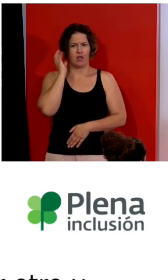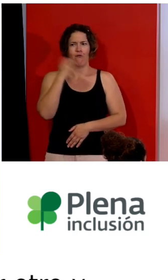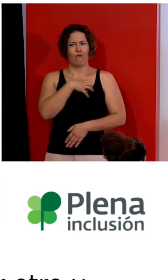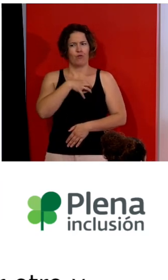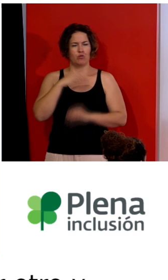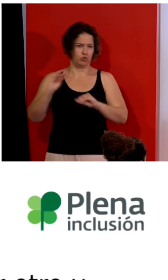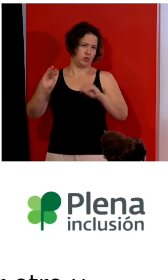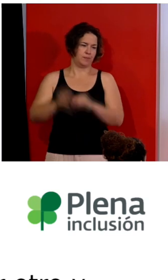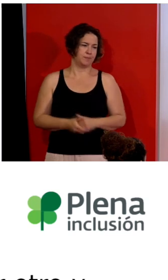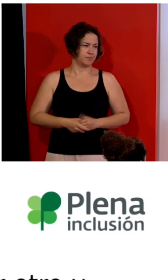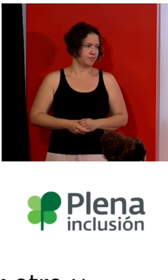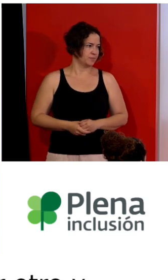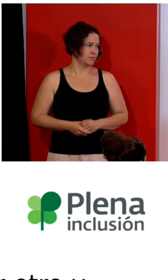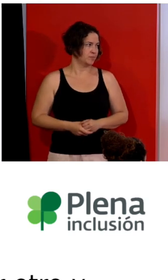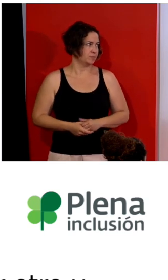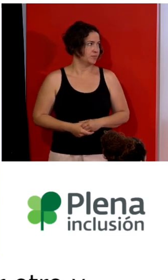función.